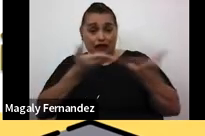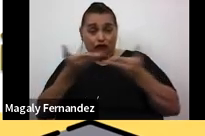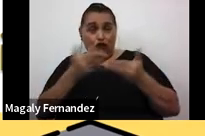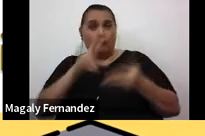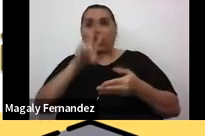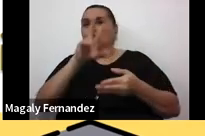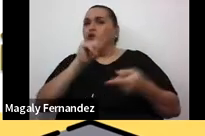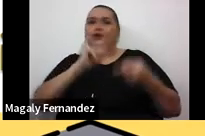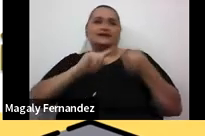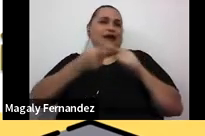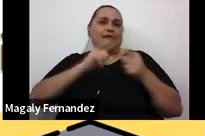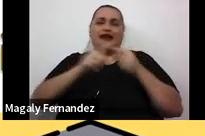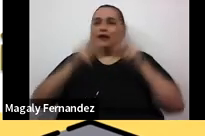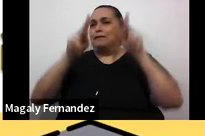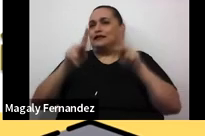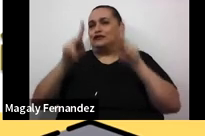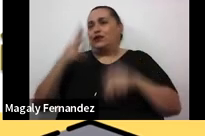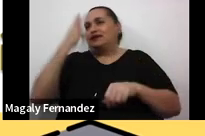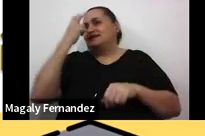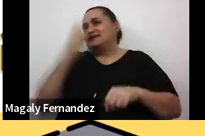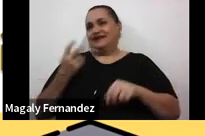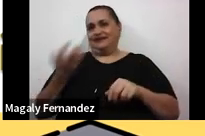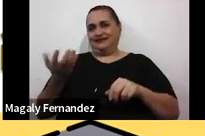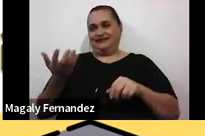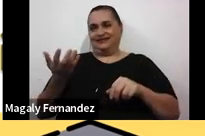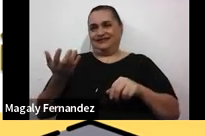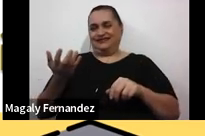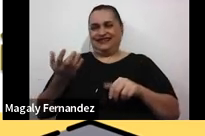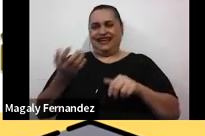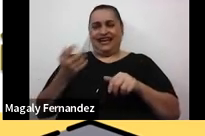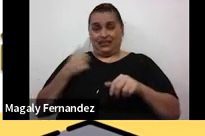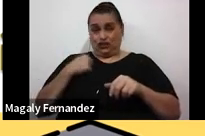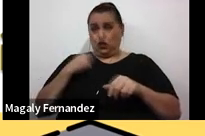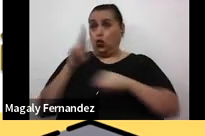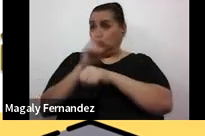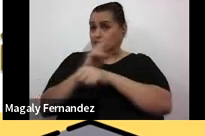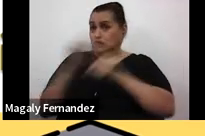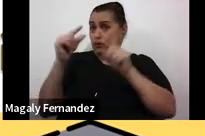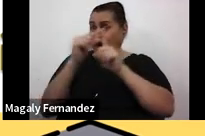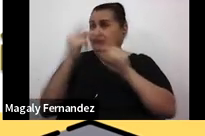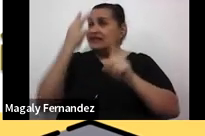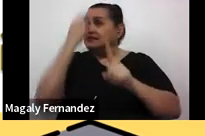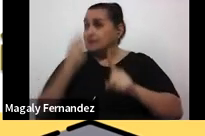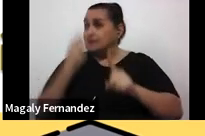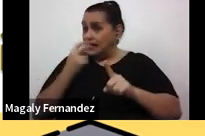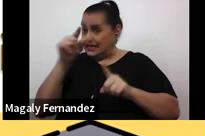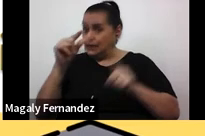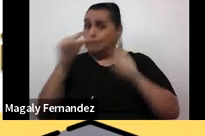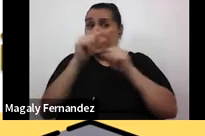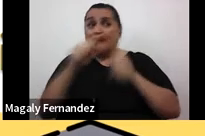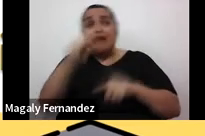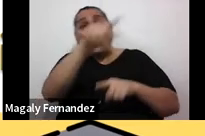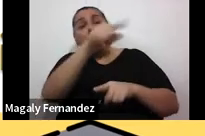es amigable con las personas ciegas y vean que utilizo la palabra ciega porque esta es la palabra que ellos prefieren